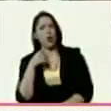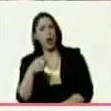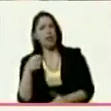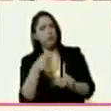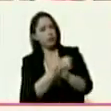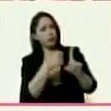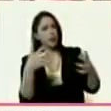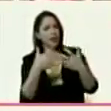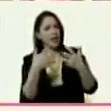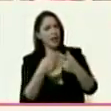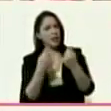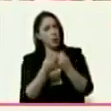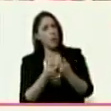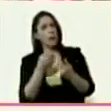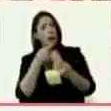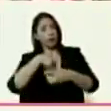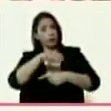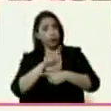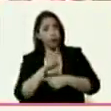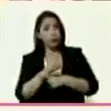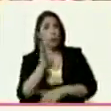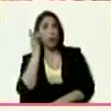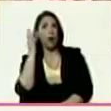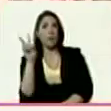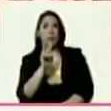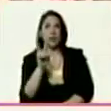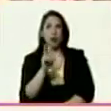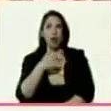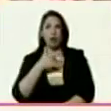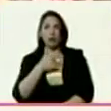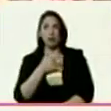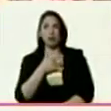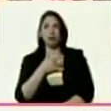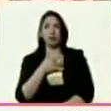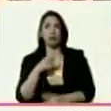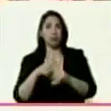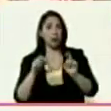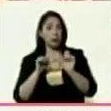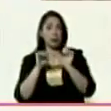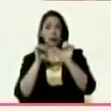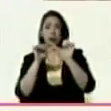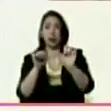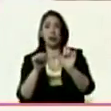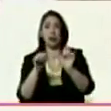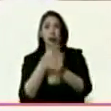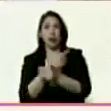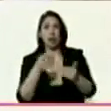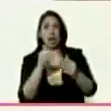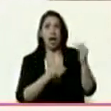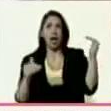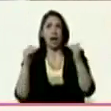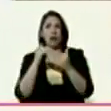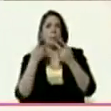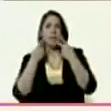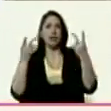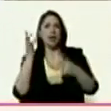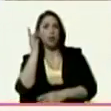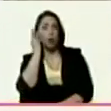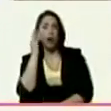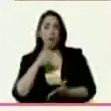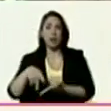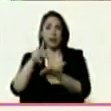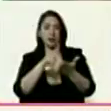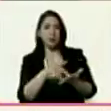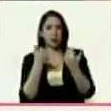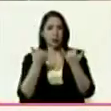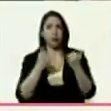guerra económica, han sido primordialmente las mujeres venezolanas, pero se ha mantenido en pie con la dignidad en alto. El mensaje que le da a las mujeres que participan en